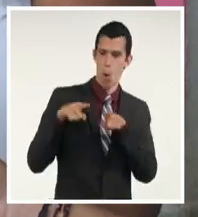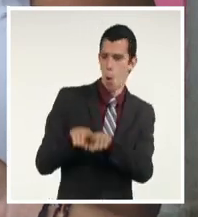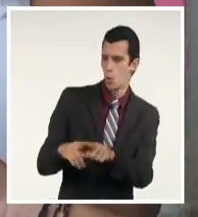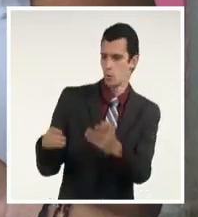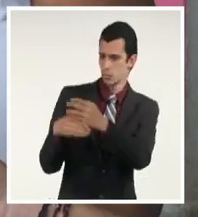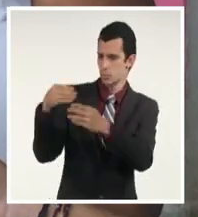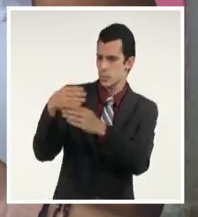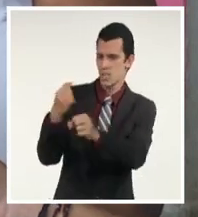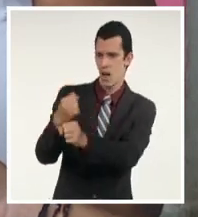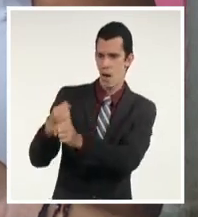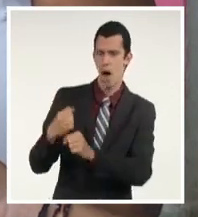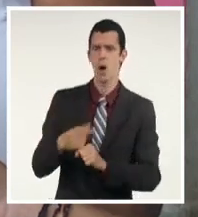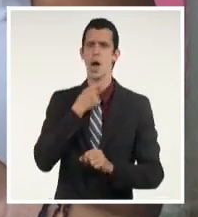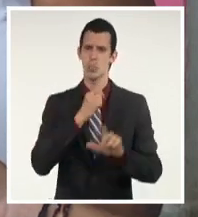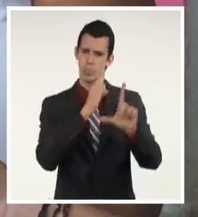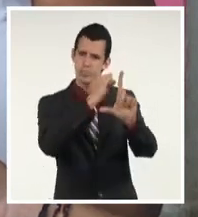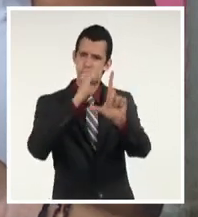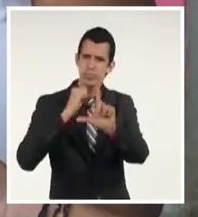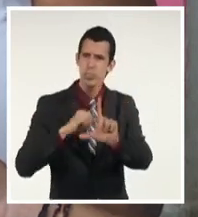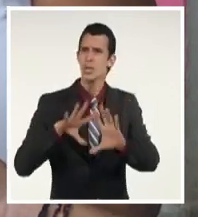azulejeadoras, ejecutoras de obra.